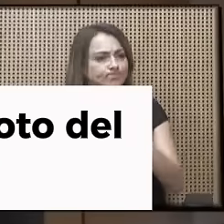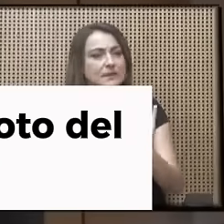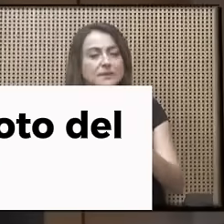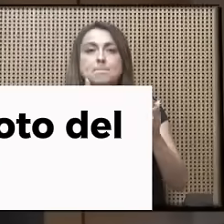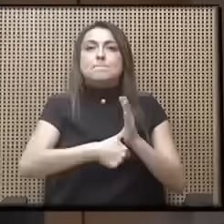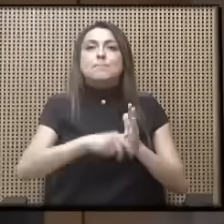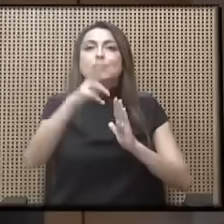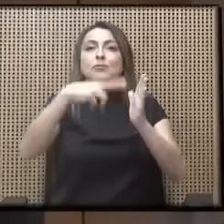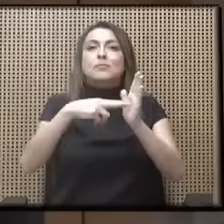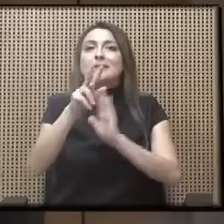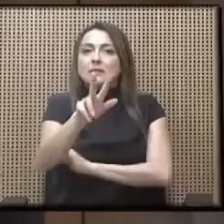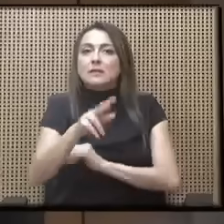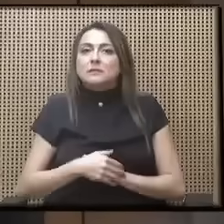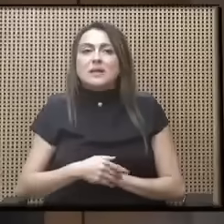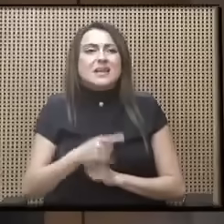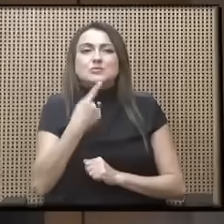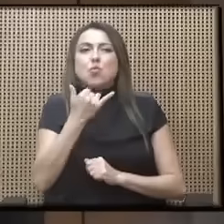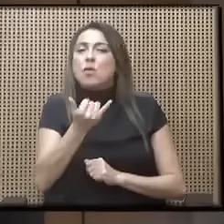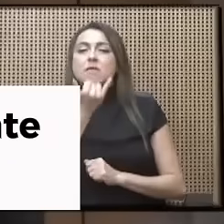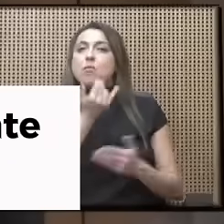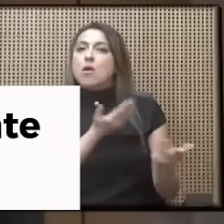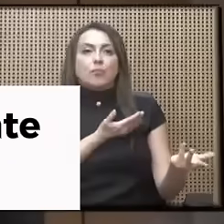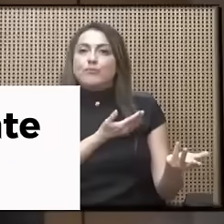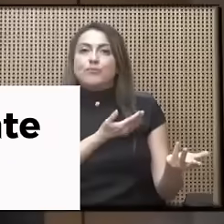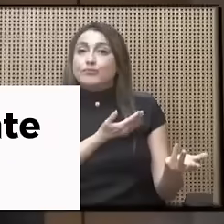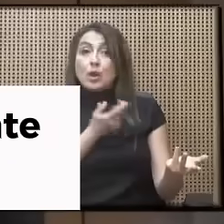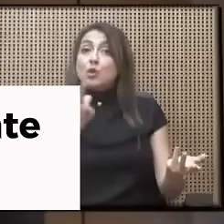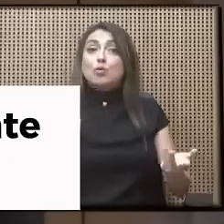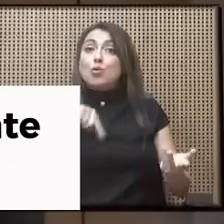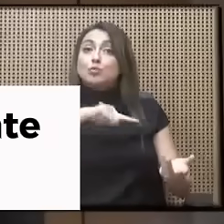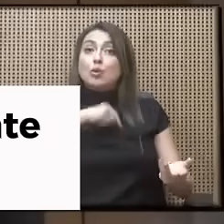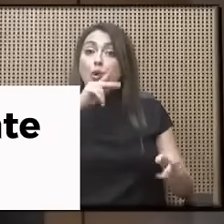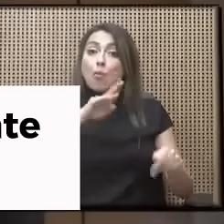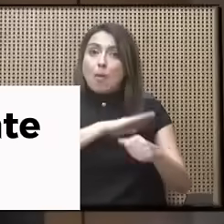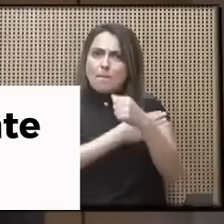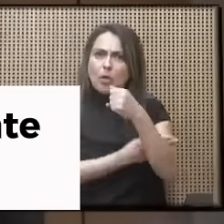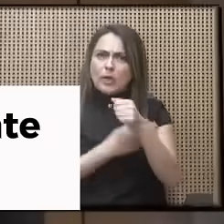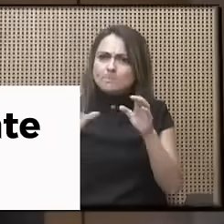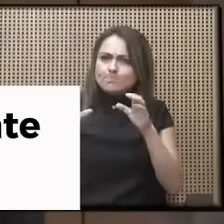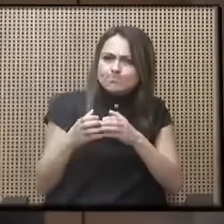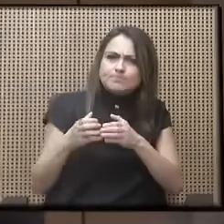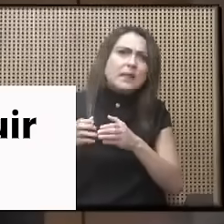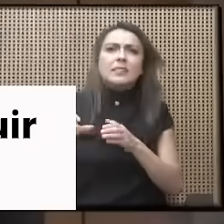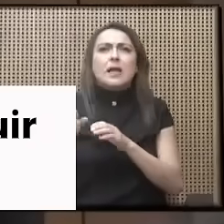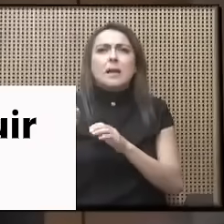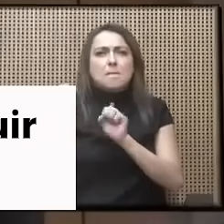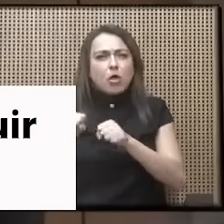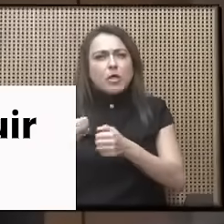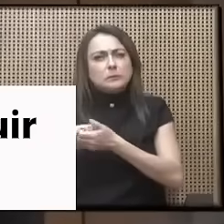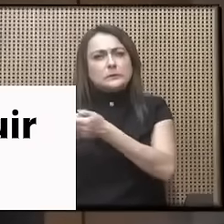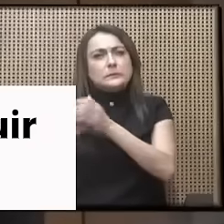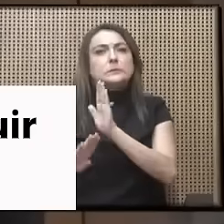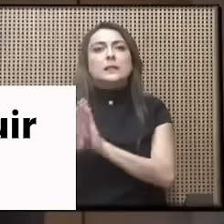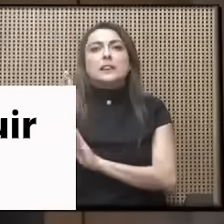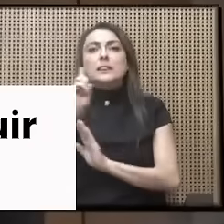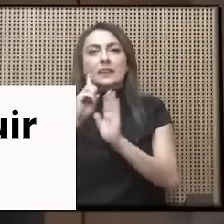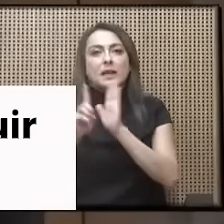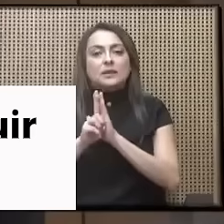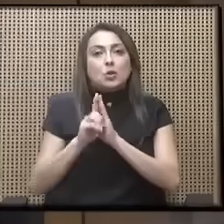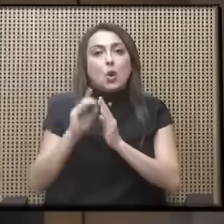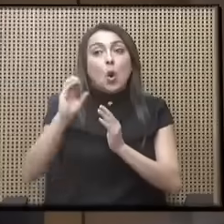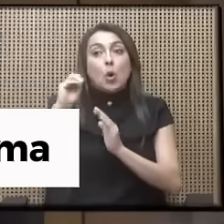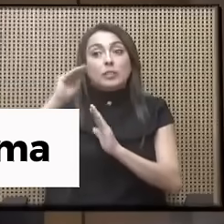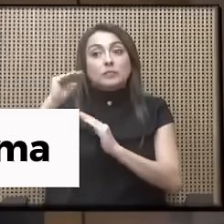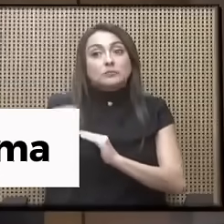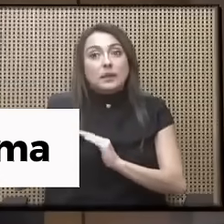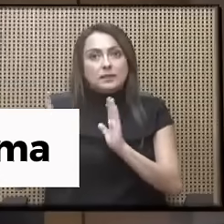voto del 2003 estuvo equivocado y que nosotros como poder constituyente derivado podemos aumentar derechos o disminuir